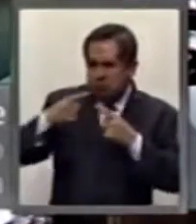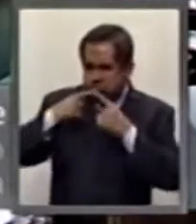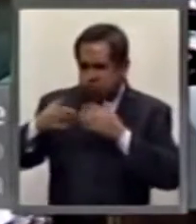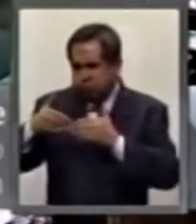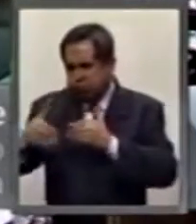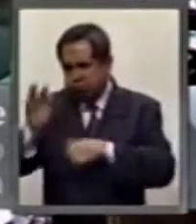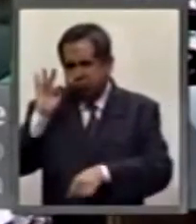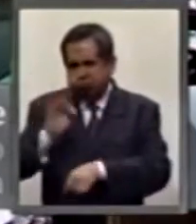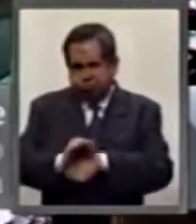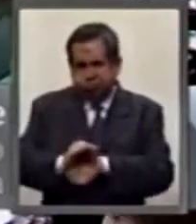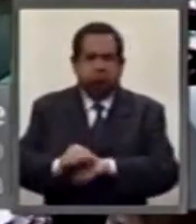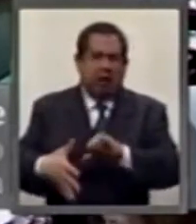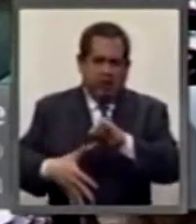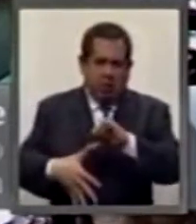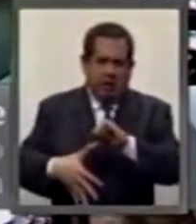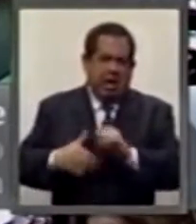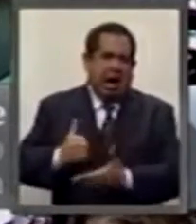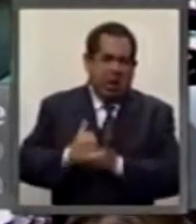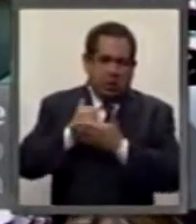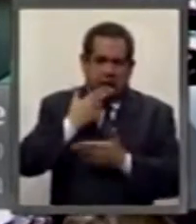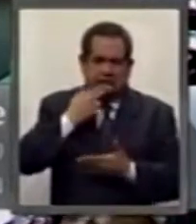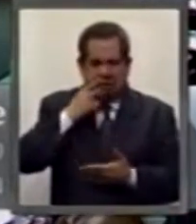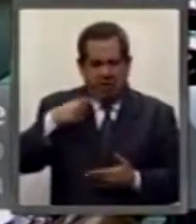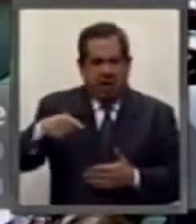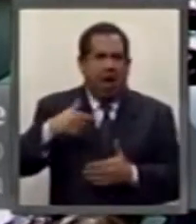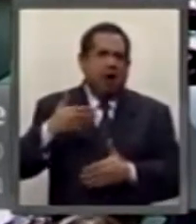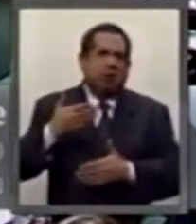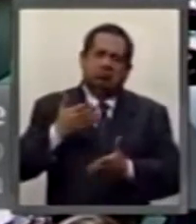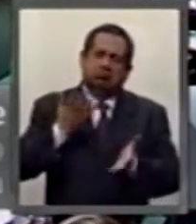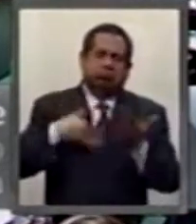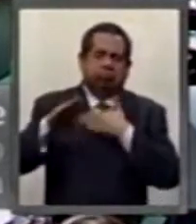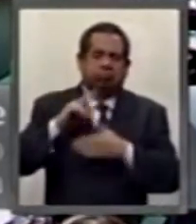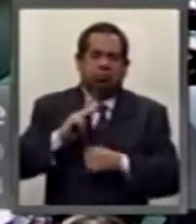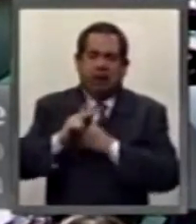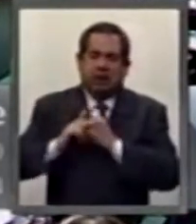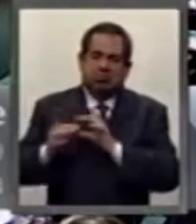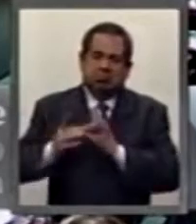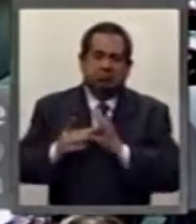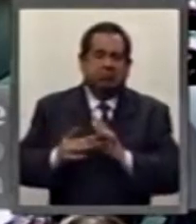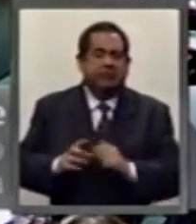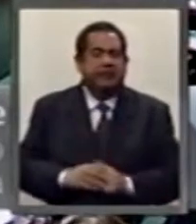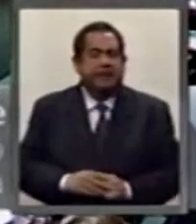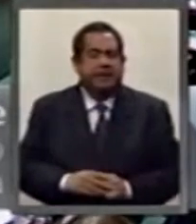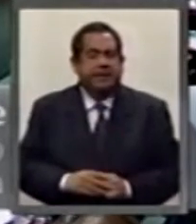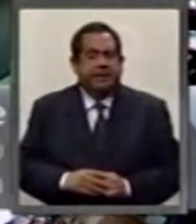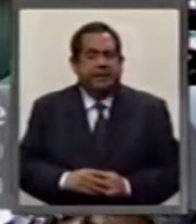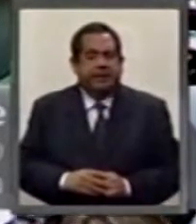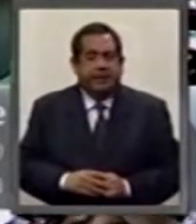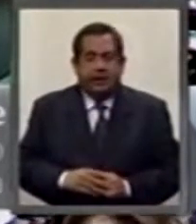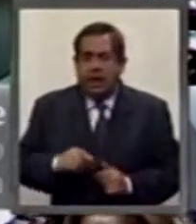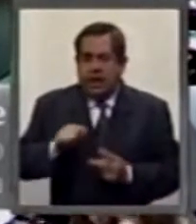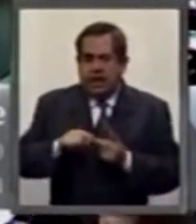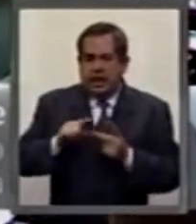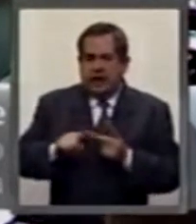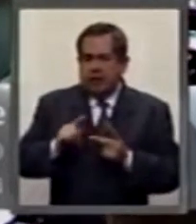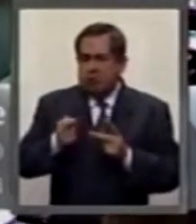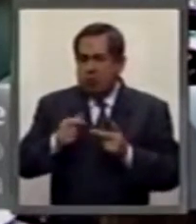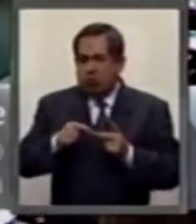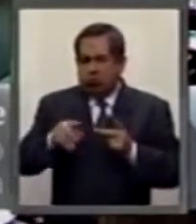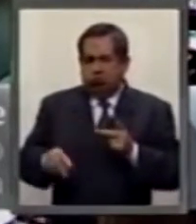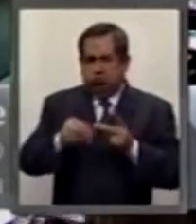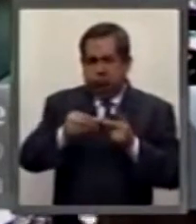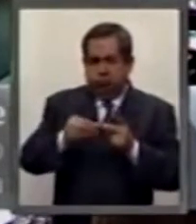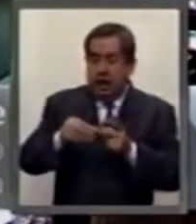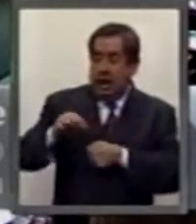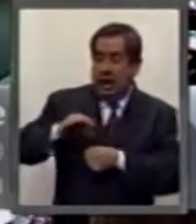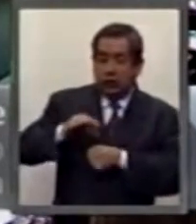en favor de los pueblos latinoamericanos para lograr la prosperidad de nuestras naciones. Aquí hay poco que argumentar. La